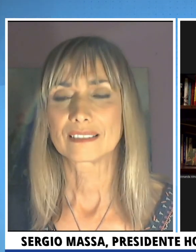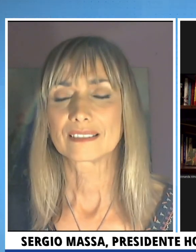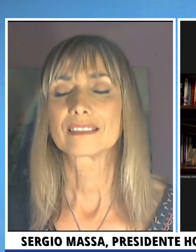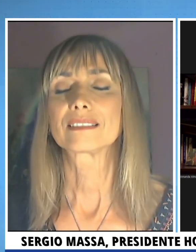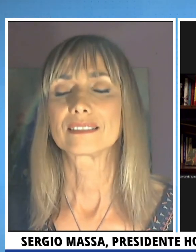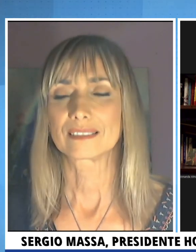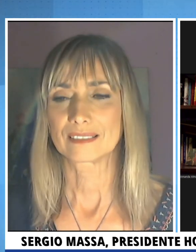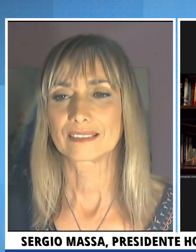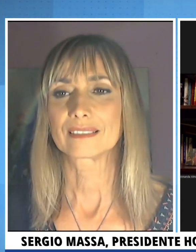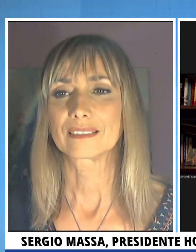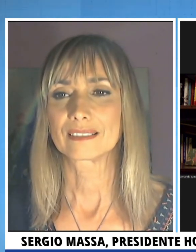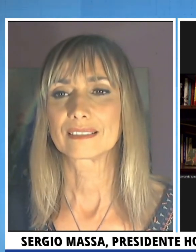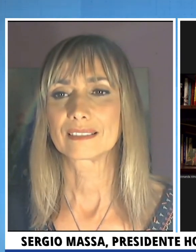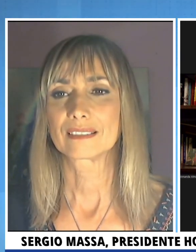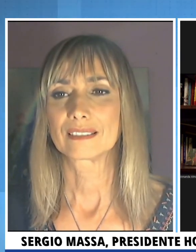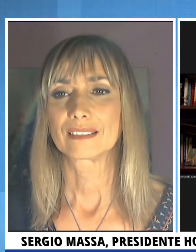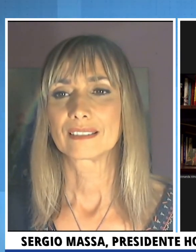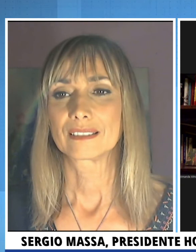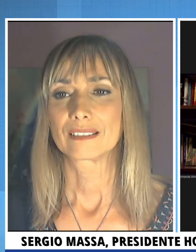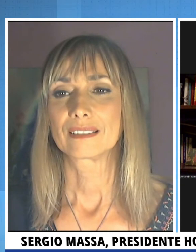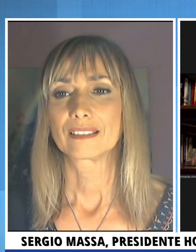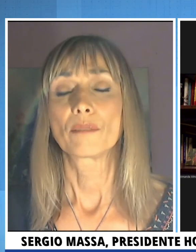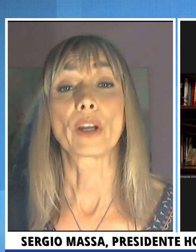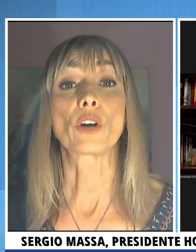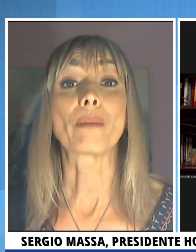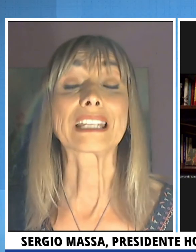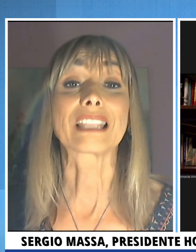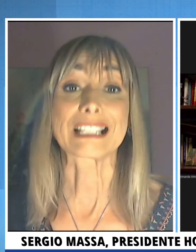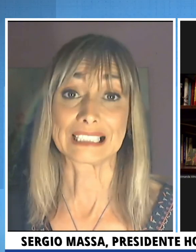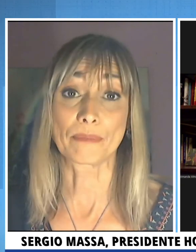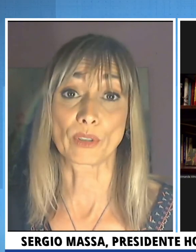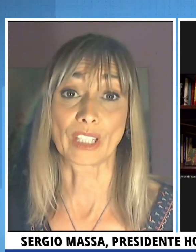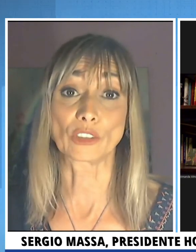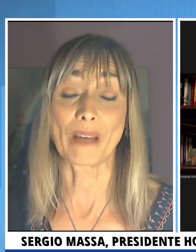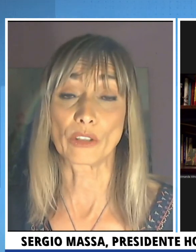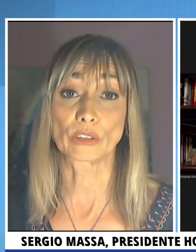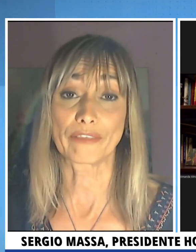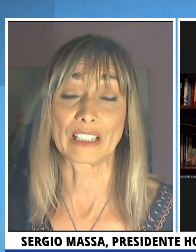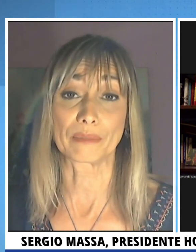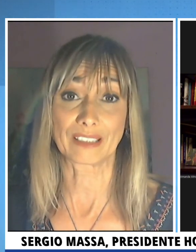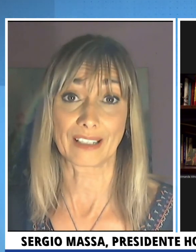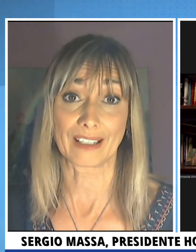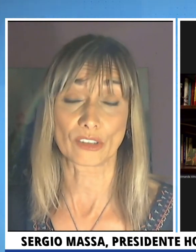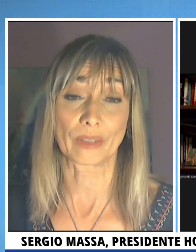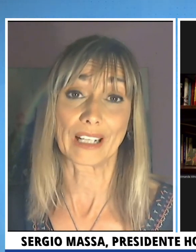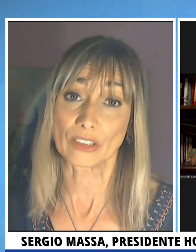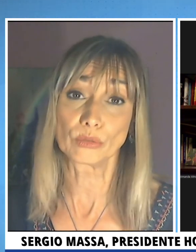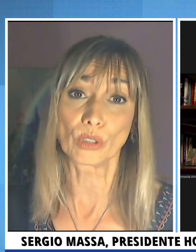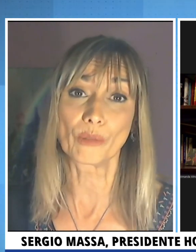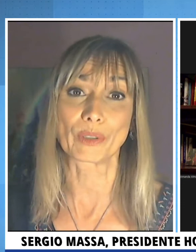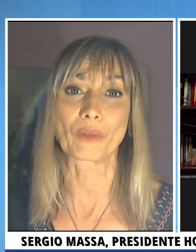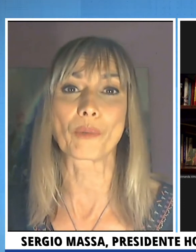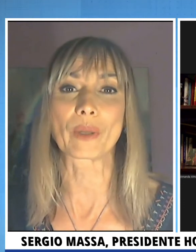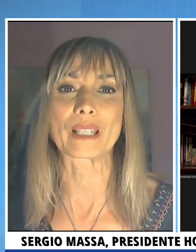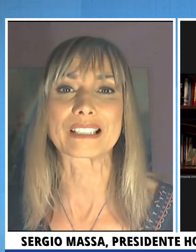concretamente para modificar el Código Penal. Este es el primero. Bueno, más que interesante porque han tomado nota finalmente sobre el asunto,